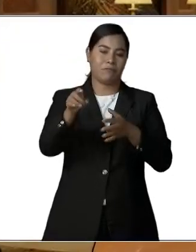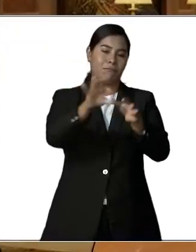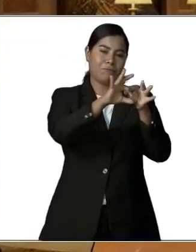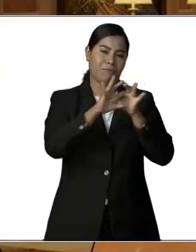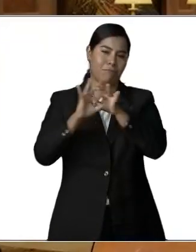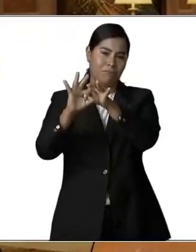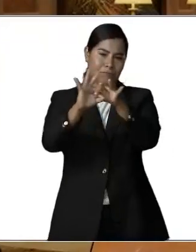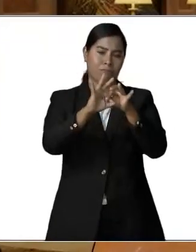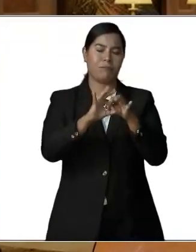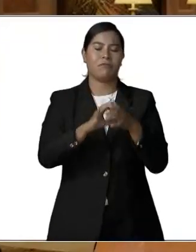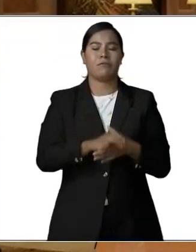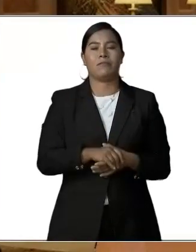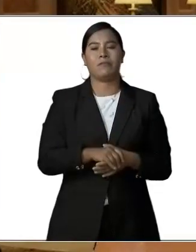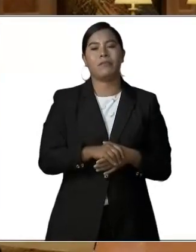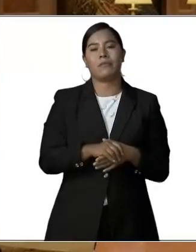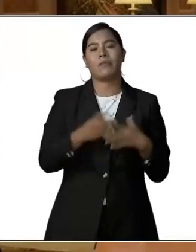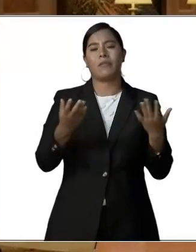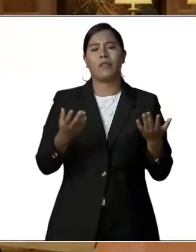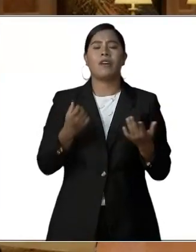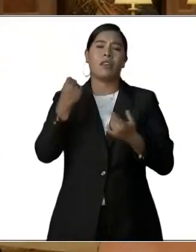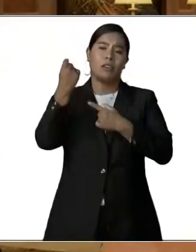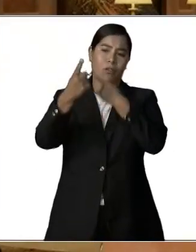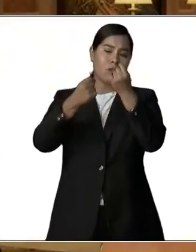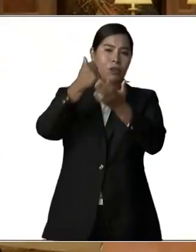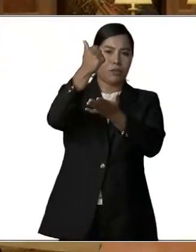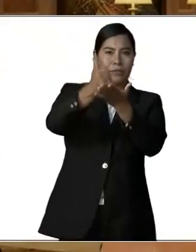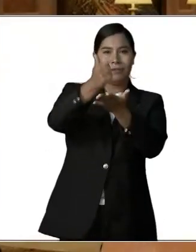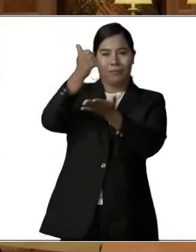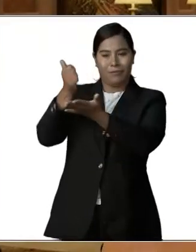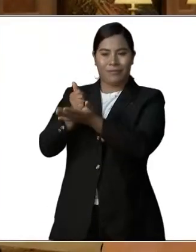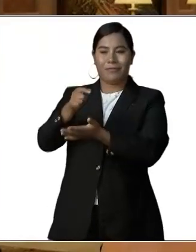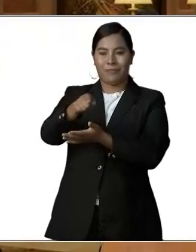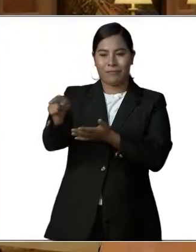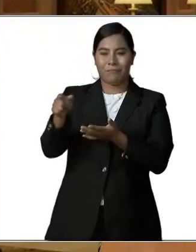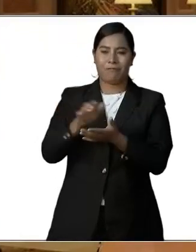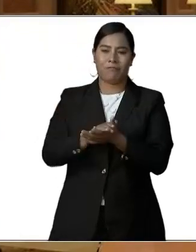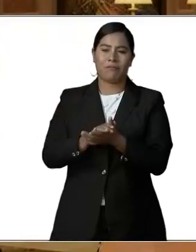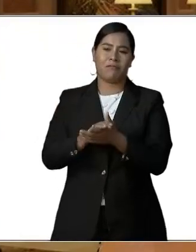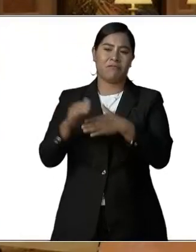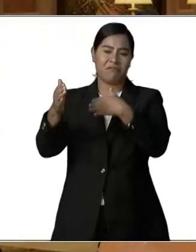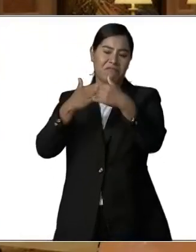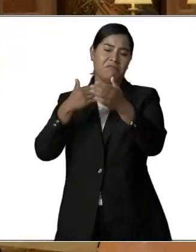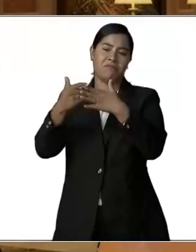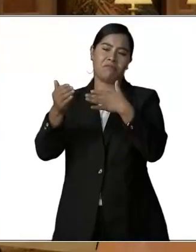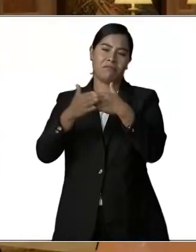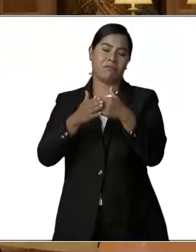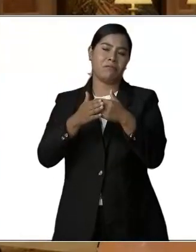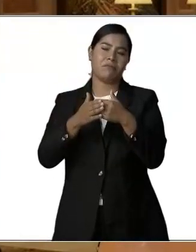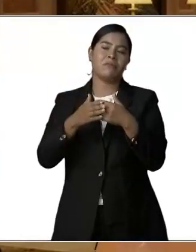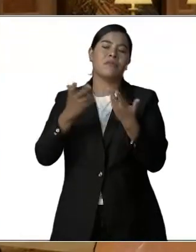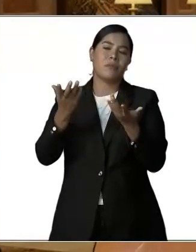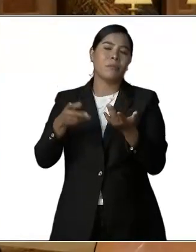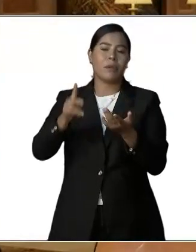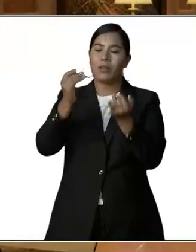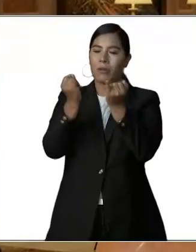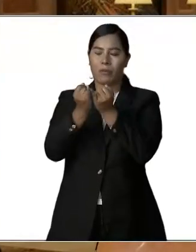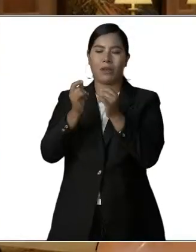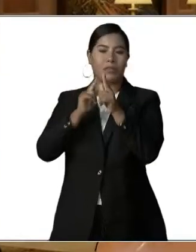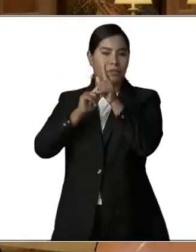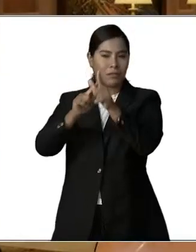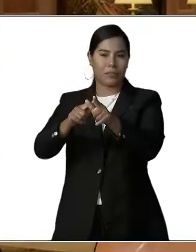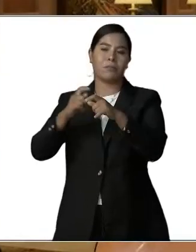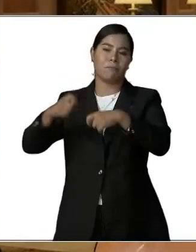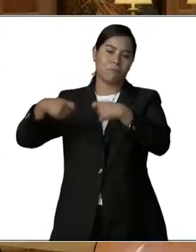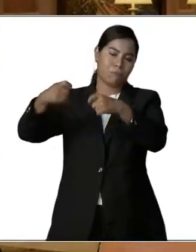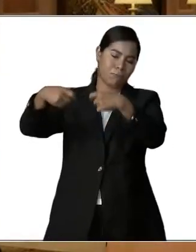en algunas partes lo han querido hacer un poquito más, le llaman ellos innovador. Uh-huh. Sin embargo, se conserva la tradición de cómo surgió la rondalla, que